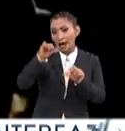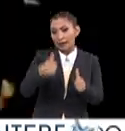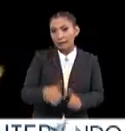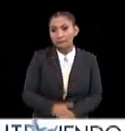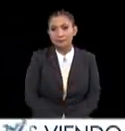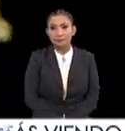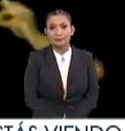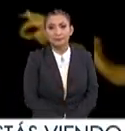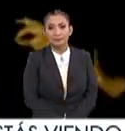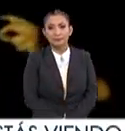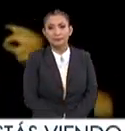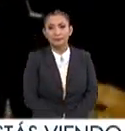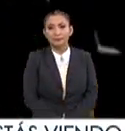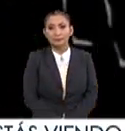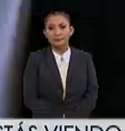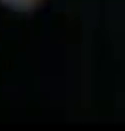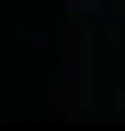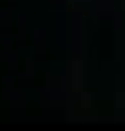artes.